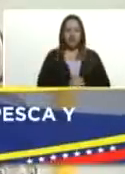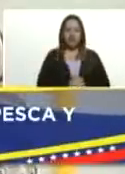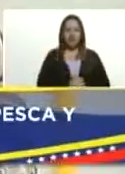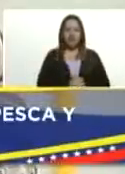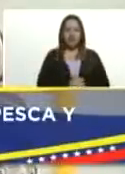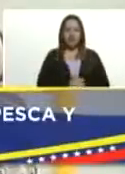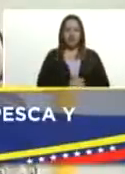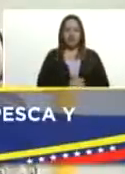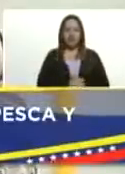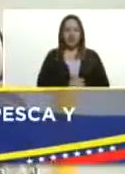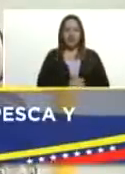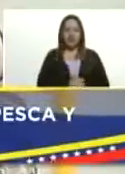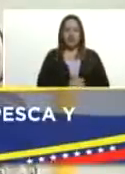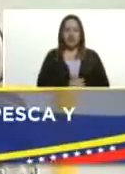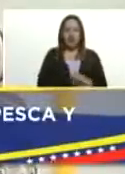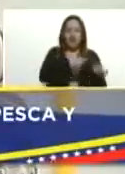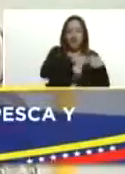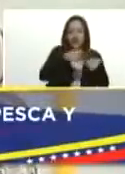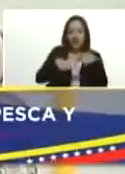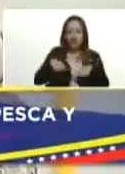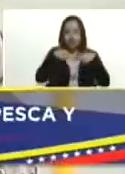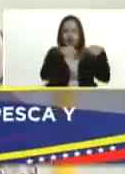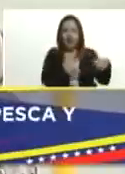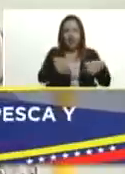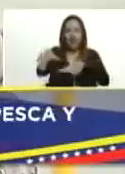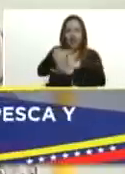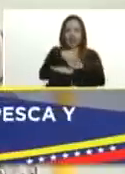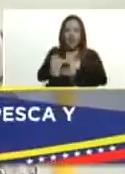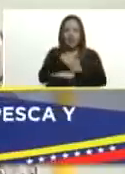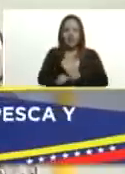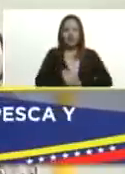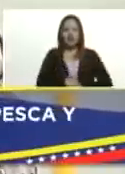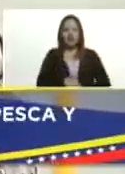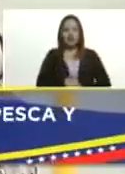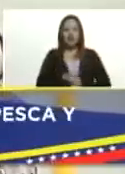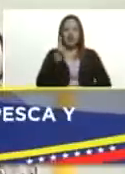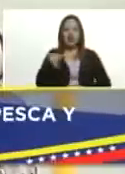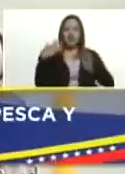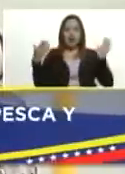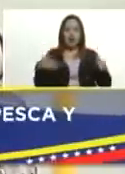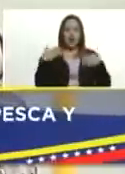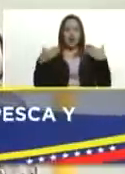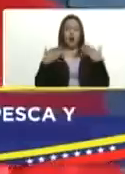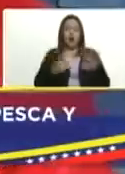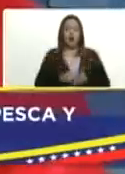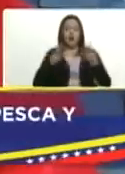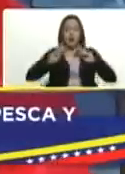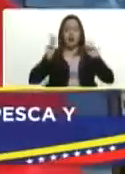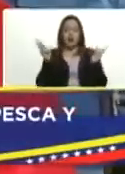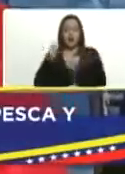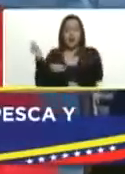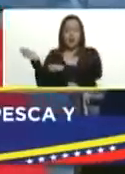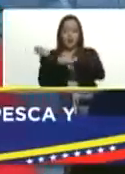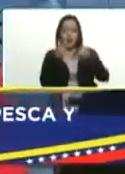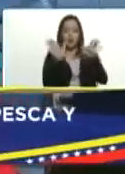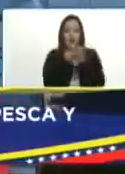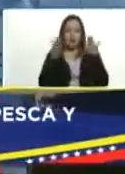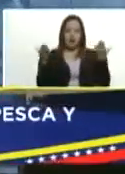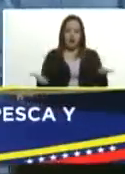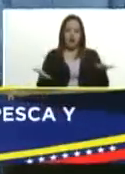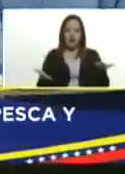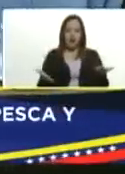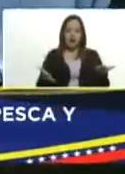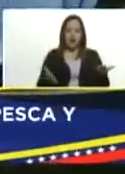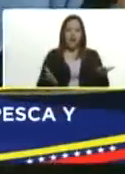fiesta, los mercados, la calle y la alegría en el estadio de béisbol de Cumaná, la alegría de